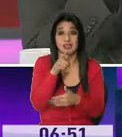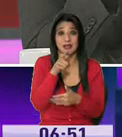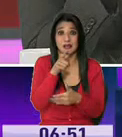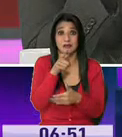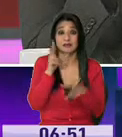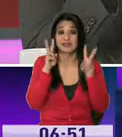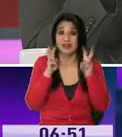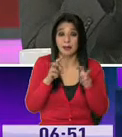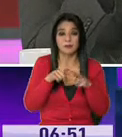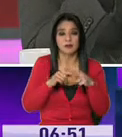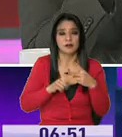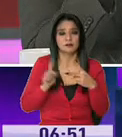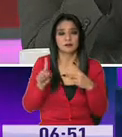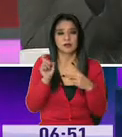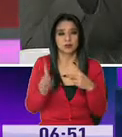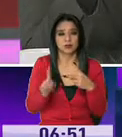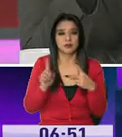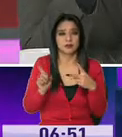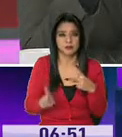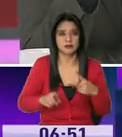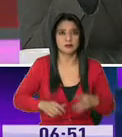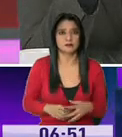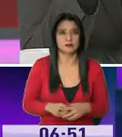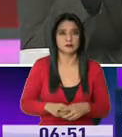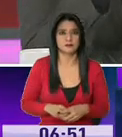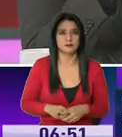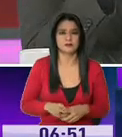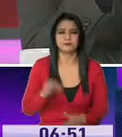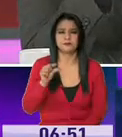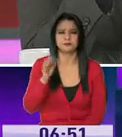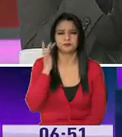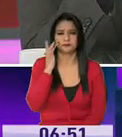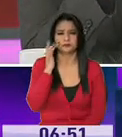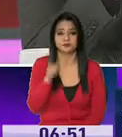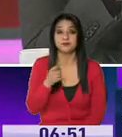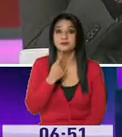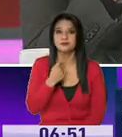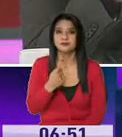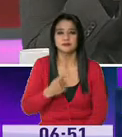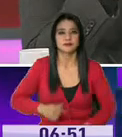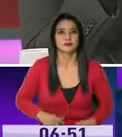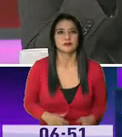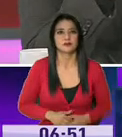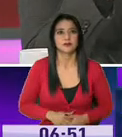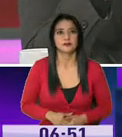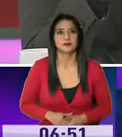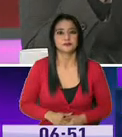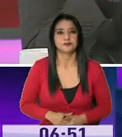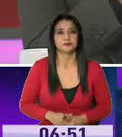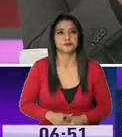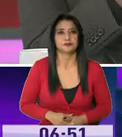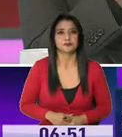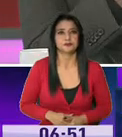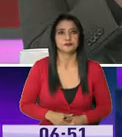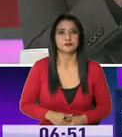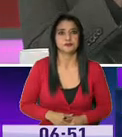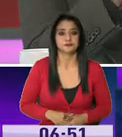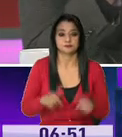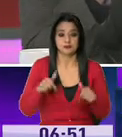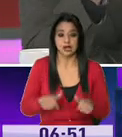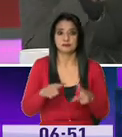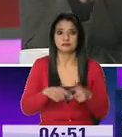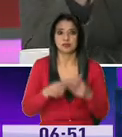contratación deberán rendir cuentas ante la justicia. Eso es lo que nosotros podemos analizar. Y pudimos hacer un detalle de cuáles eran las competencias y cuál fue